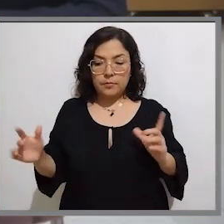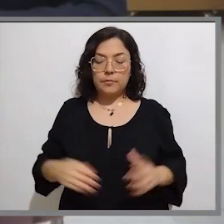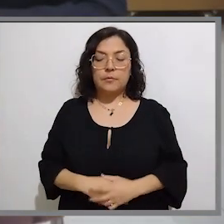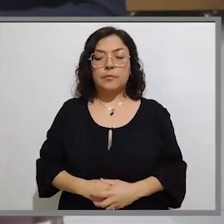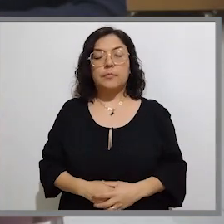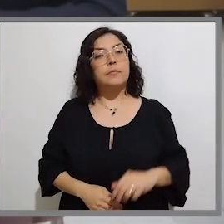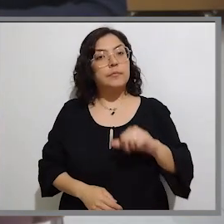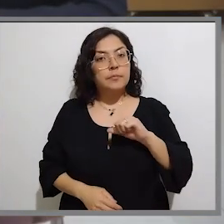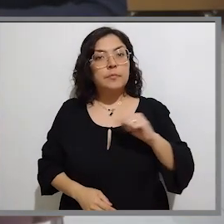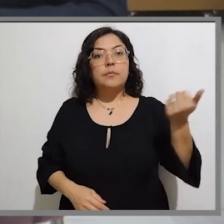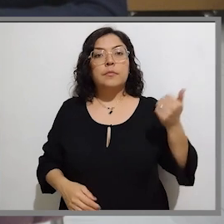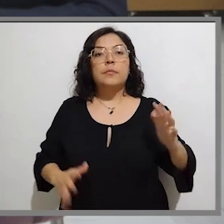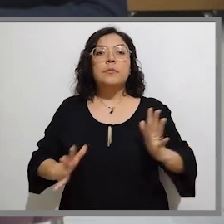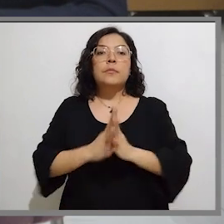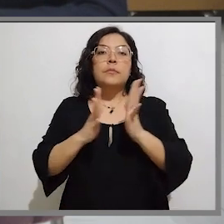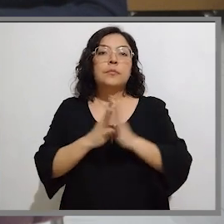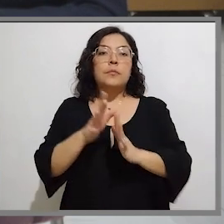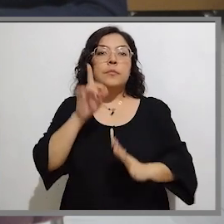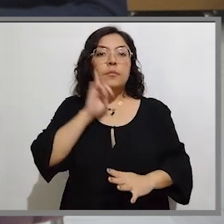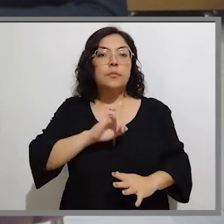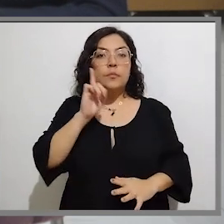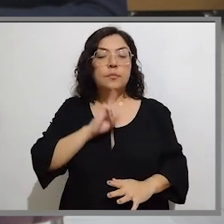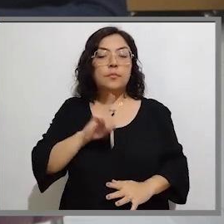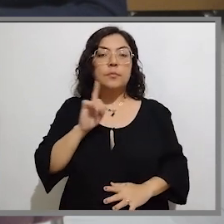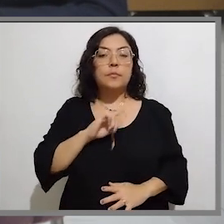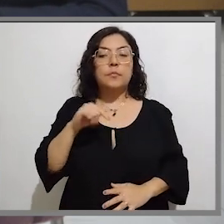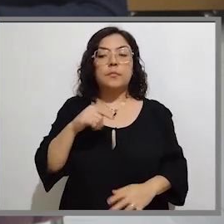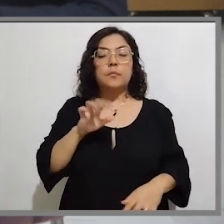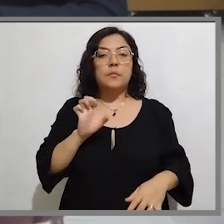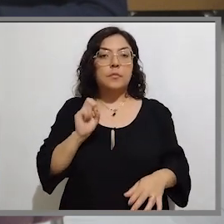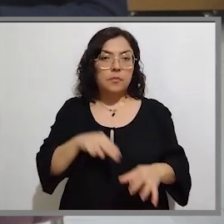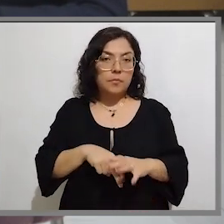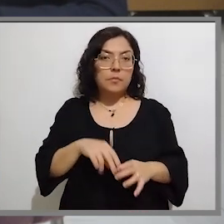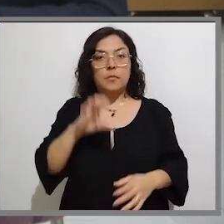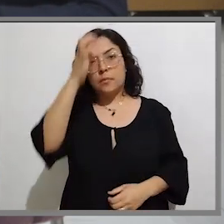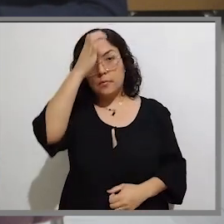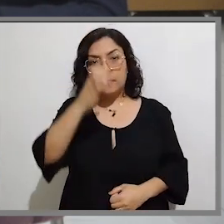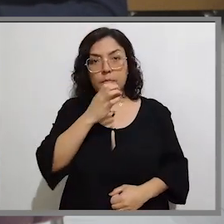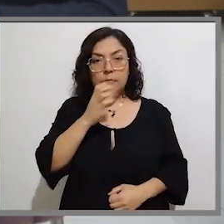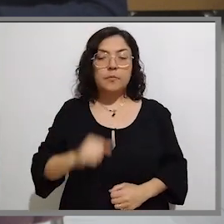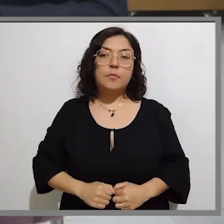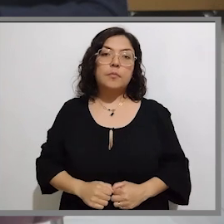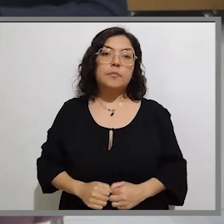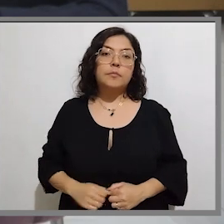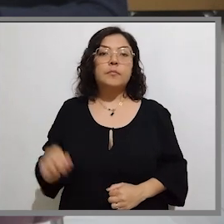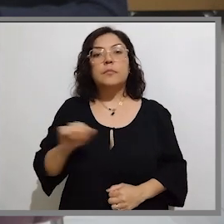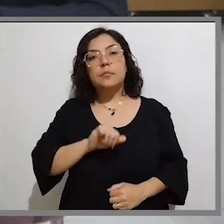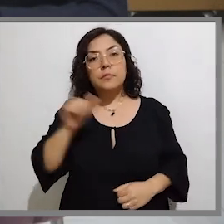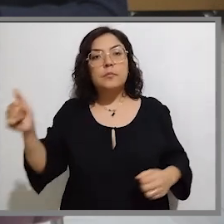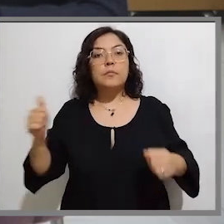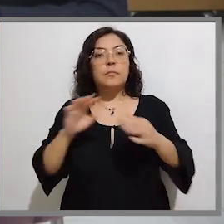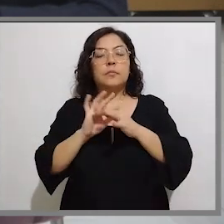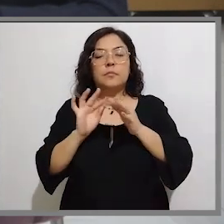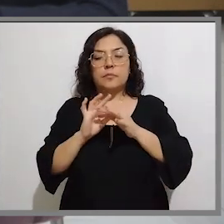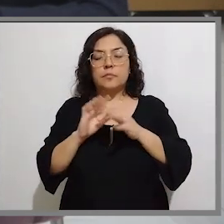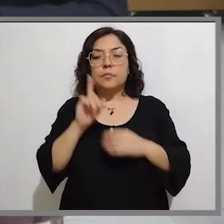obstáculos, la participación política de las mujeres de Coahuila, de María del Rosario Varela, estructura estadística de la participación efectiva